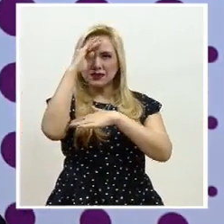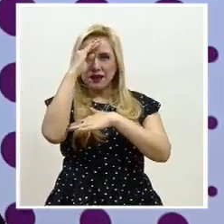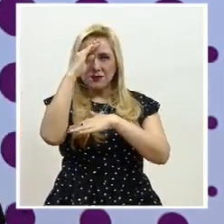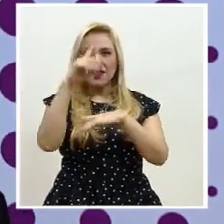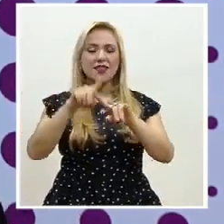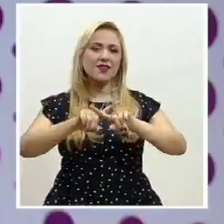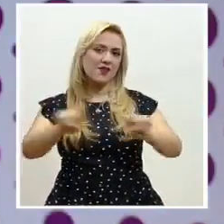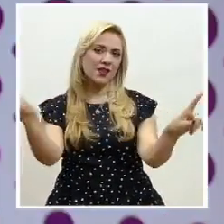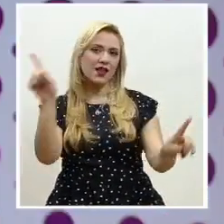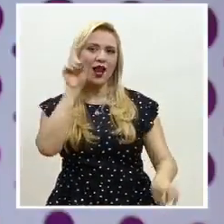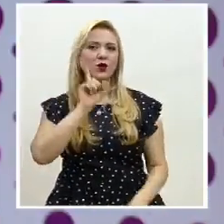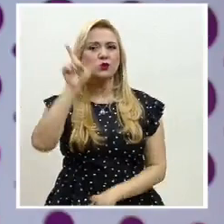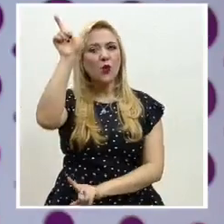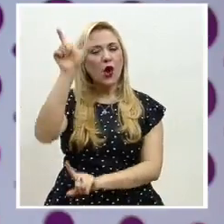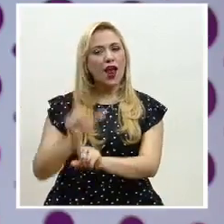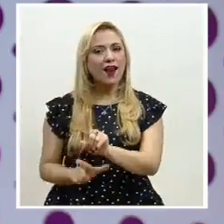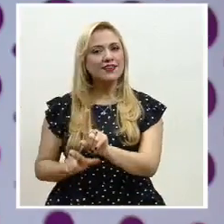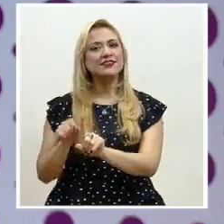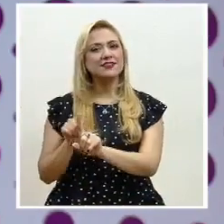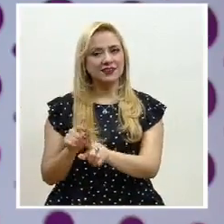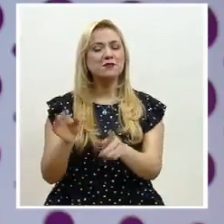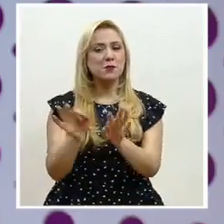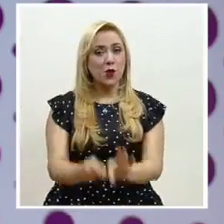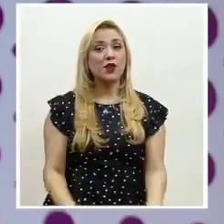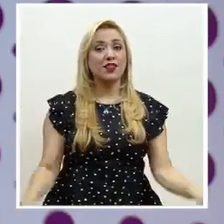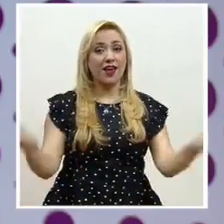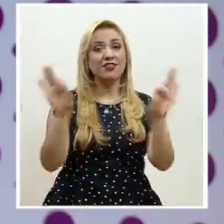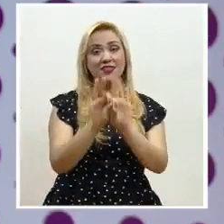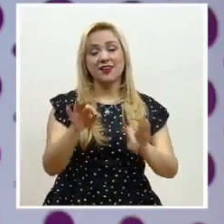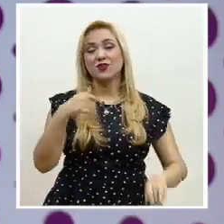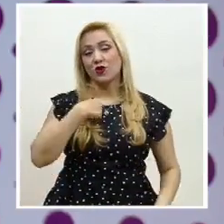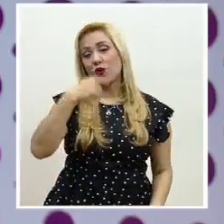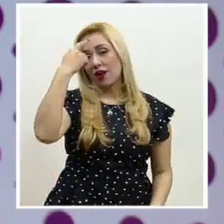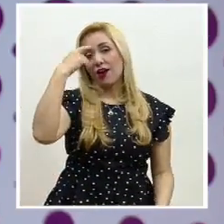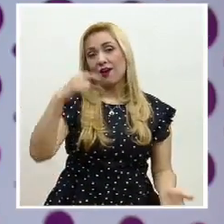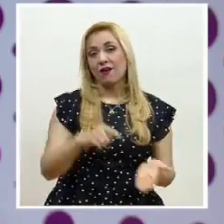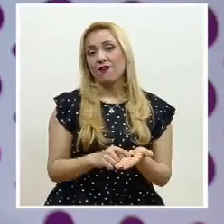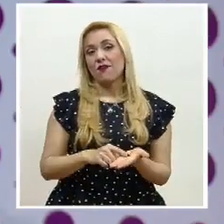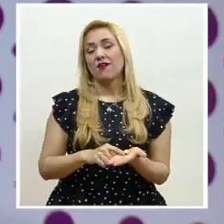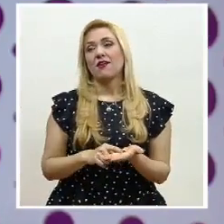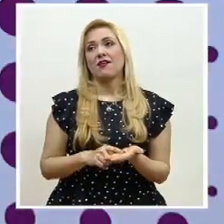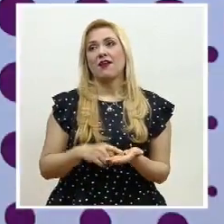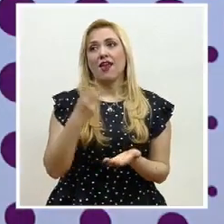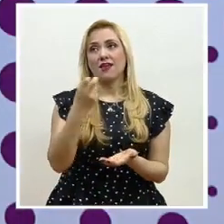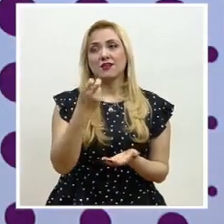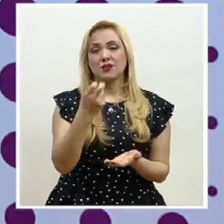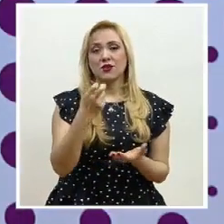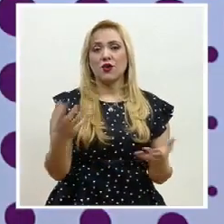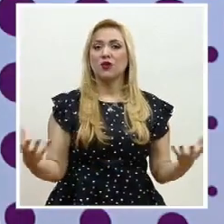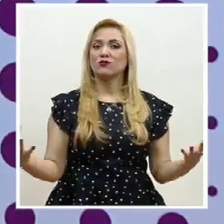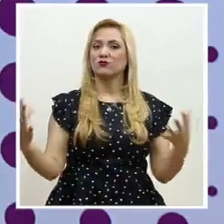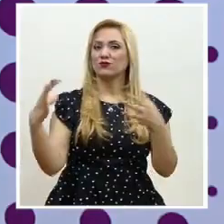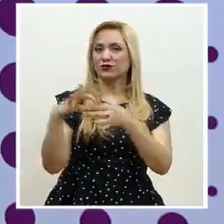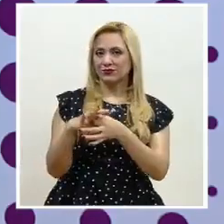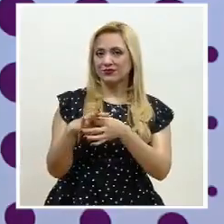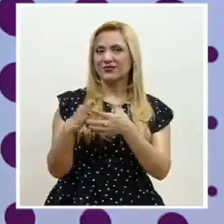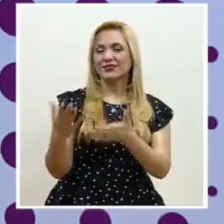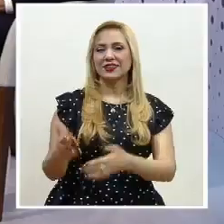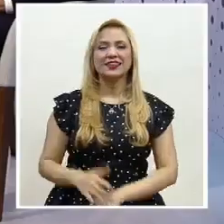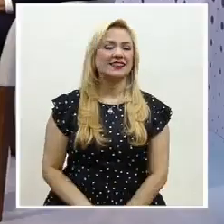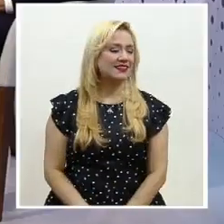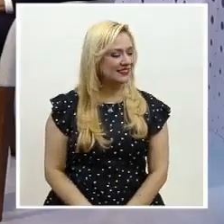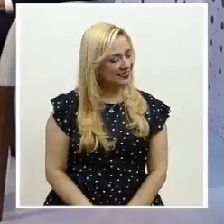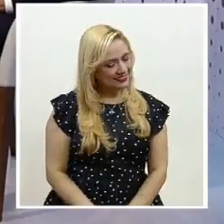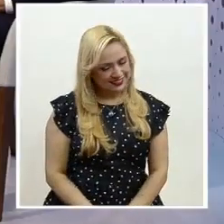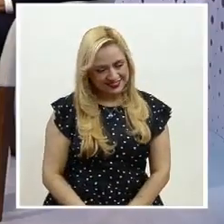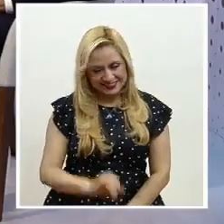género dentro de la Suprema Corte. Creo que ahí también han jugado un papel importante, aunque tal vez no podemos hacer una correlación así al Exacto, 100%. tan